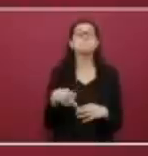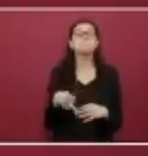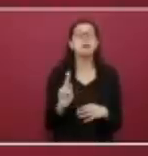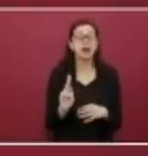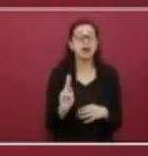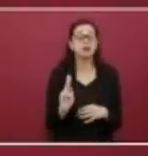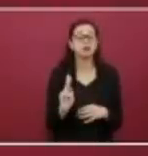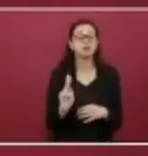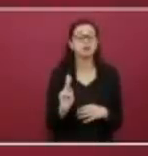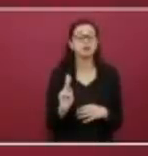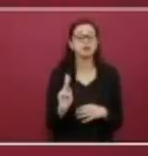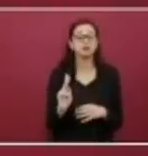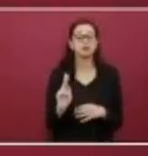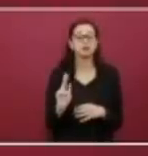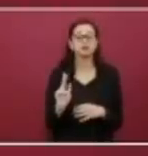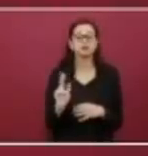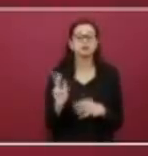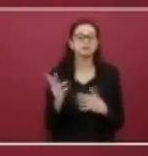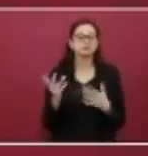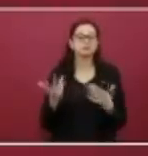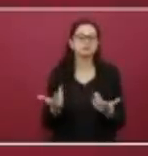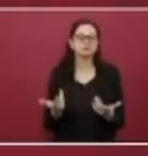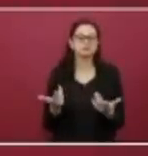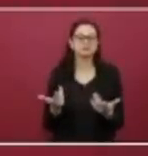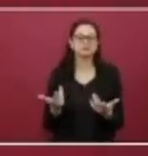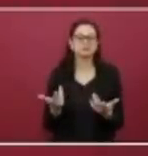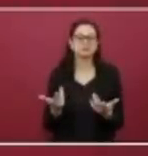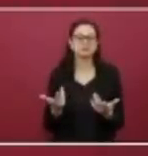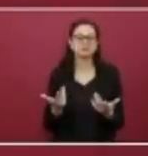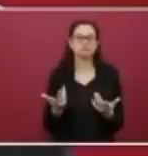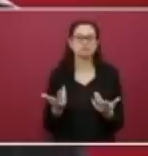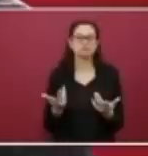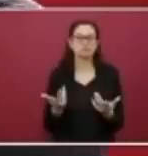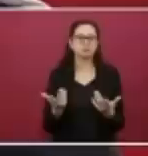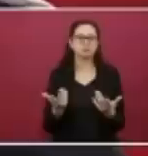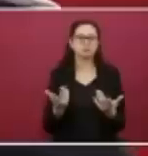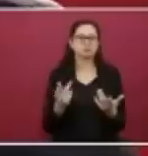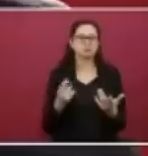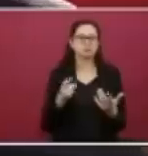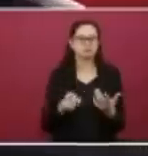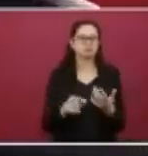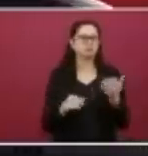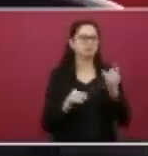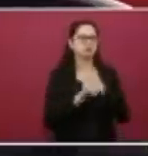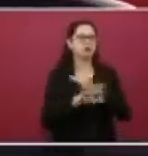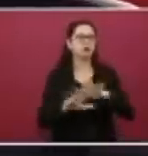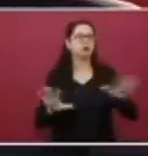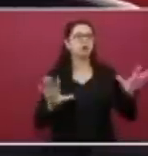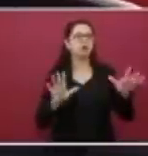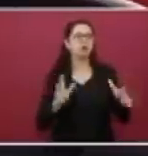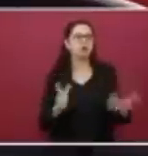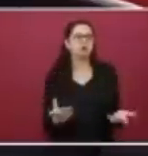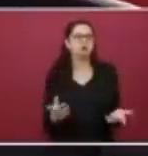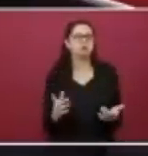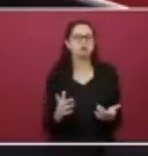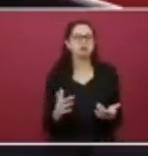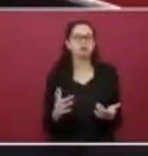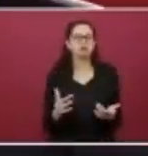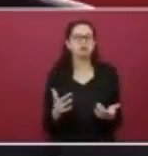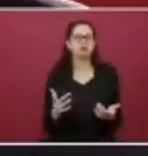nunca un medio de información va a sustituir el sentimiento de